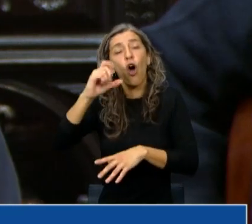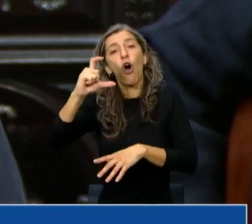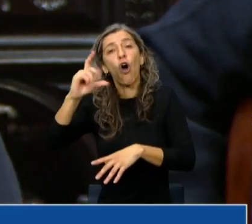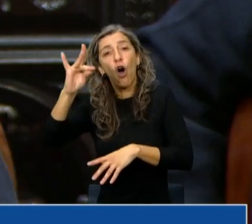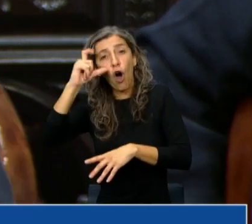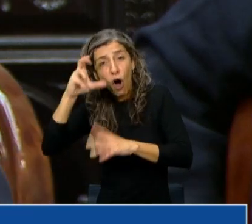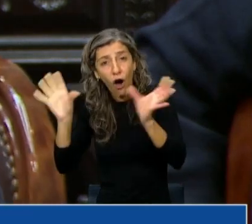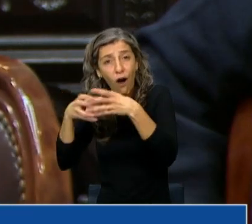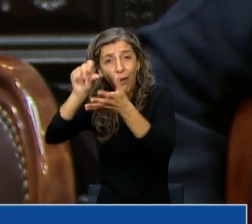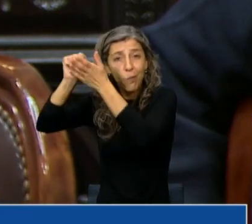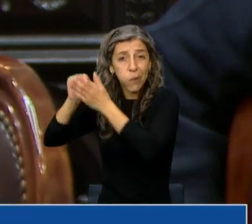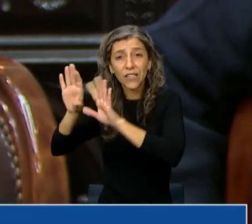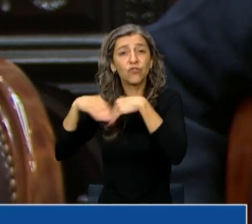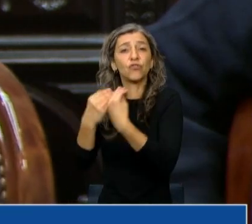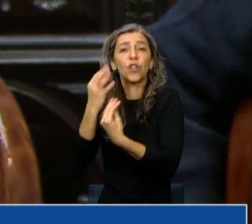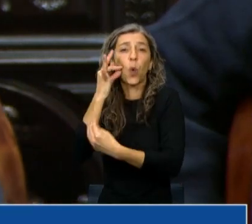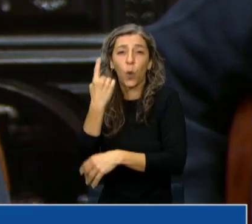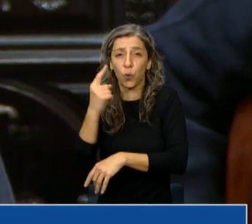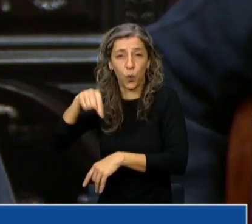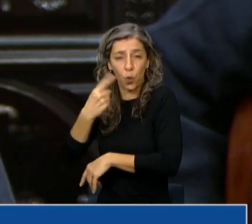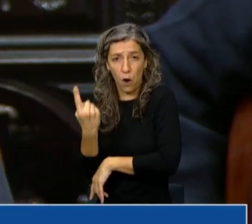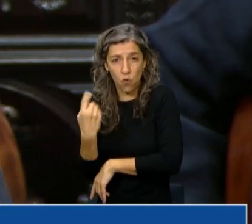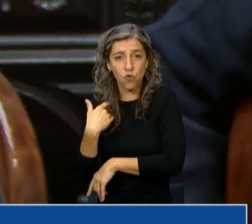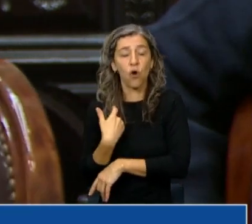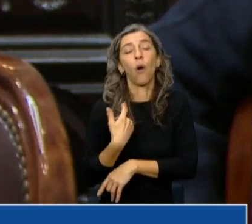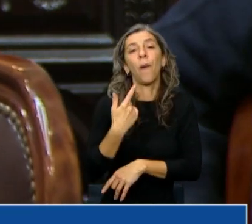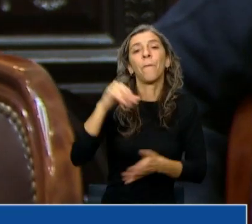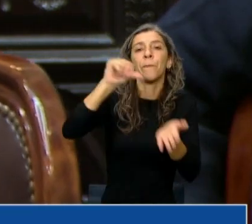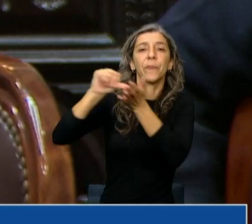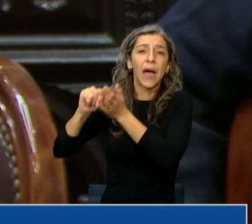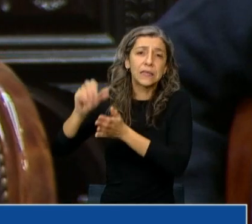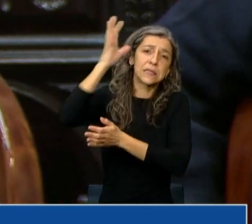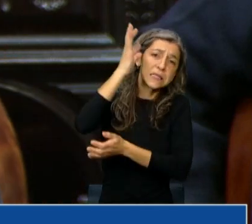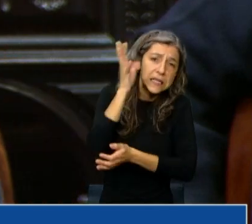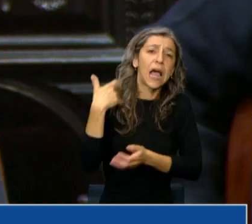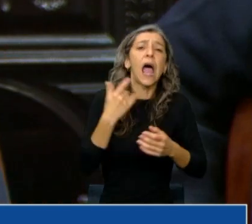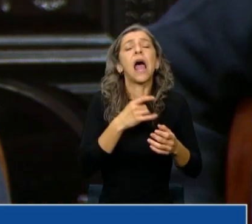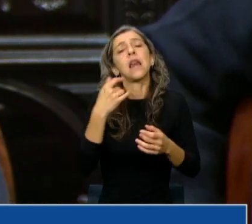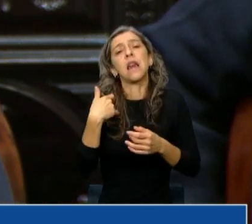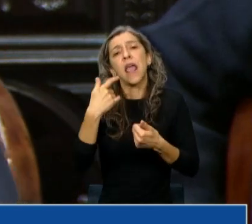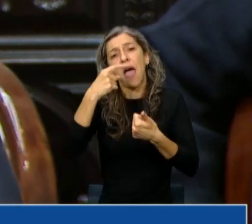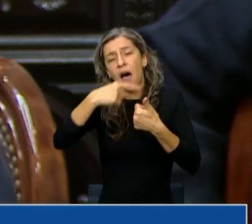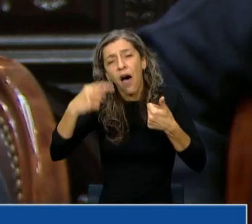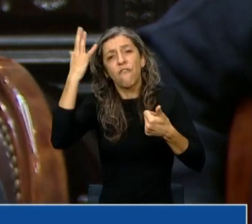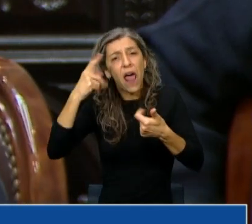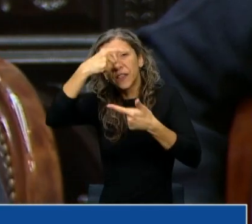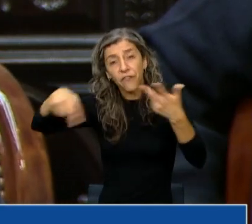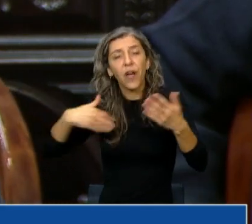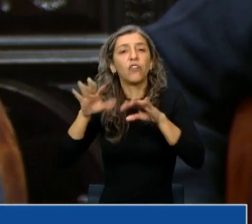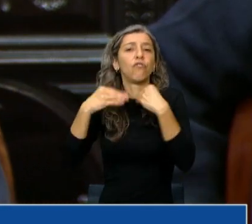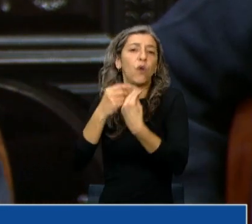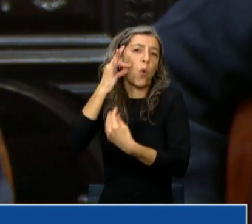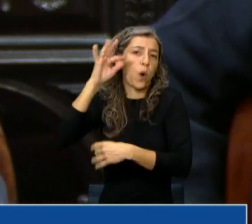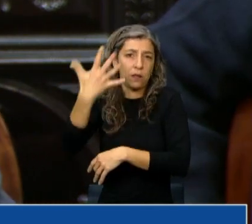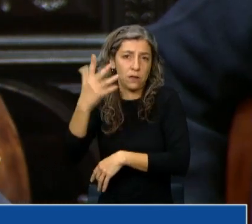del mundo, es del 41,1%. Y países como Dinamarca, Italia, Austria y Francia es del 45%. Es cierto que en